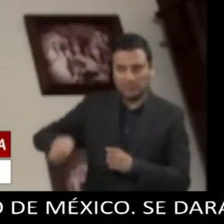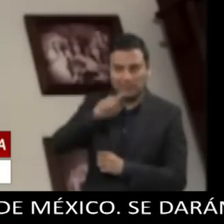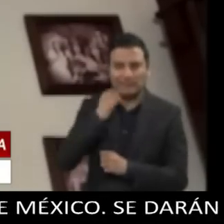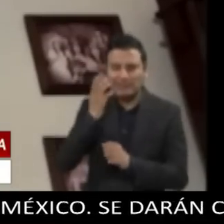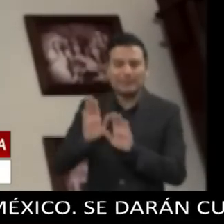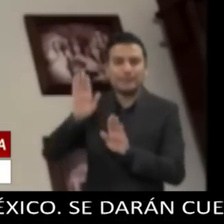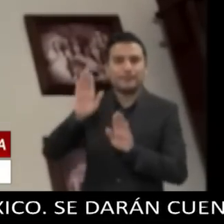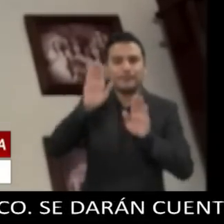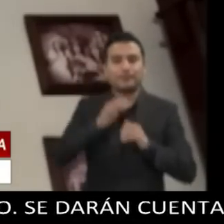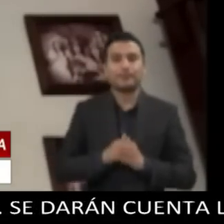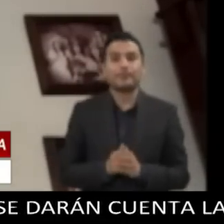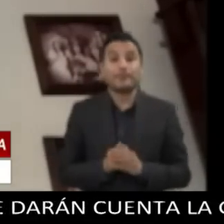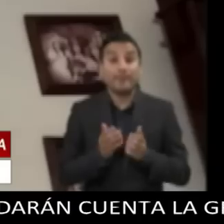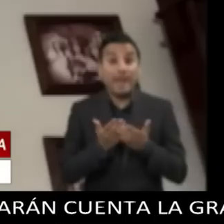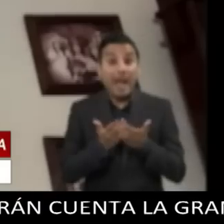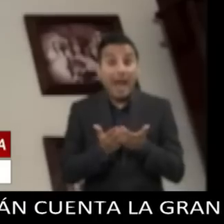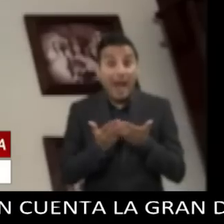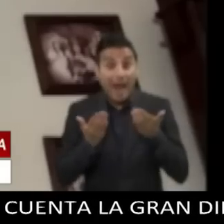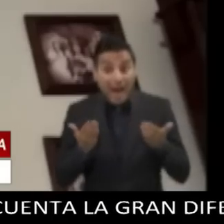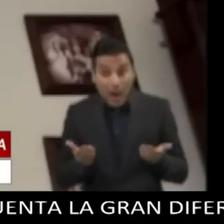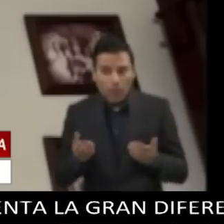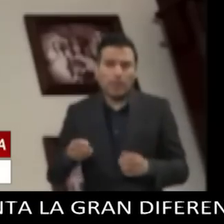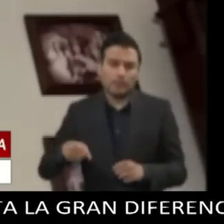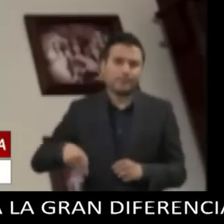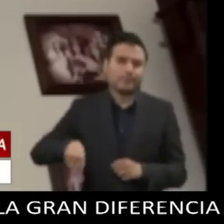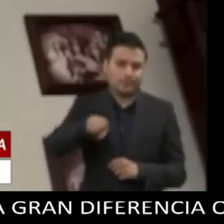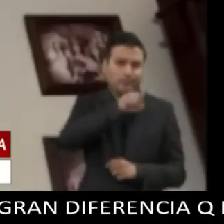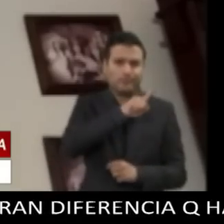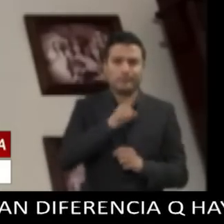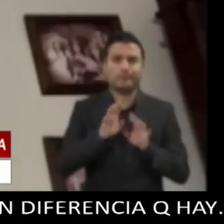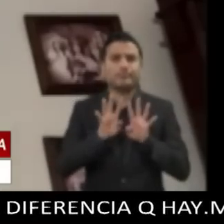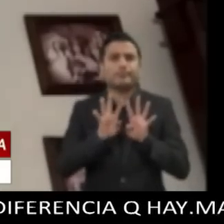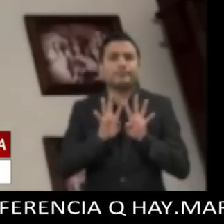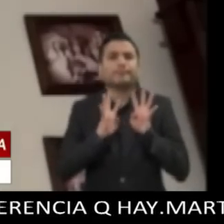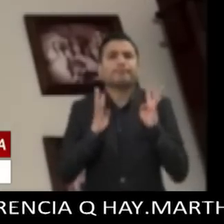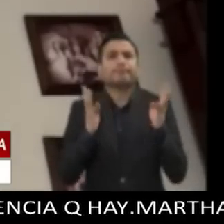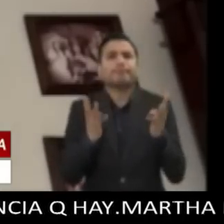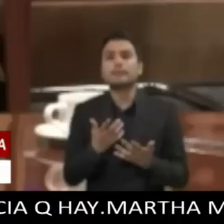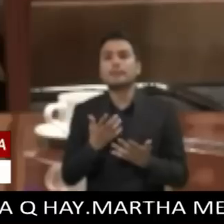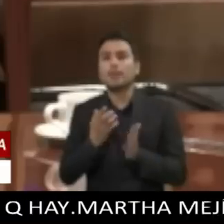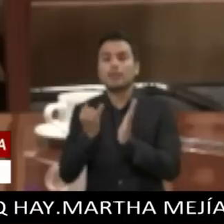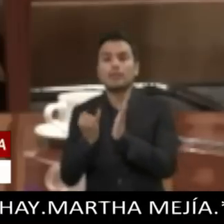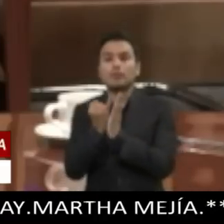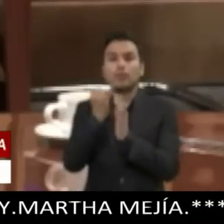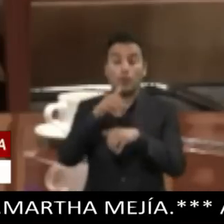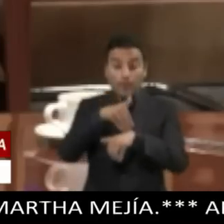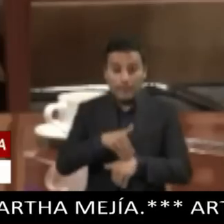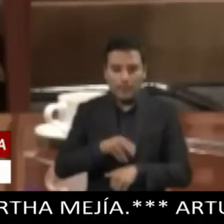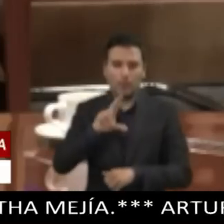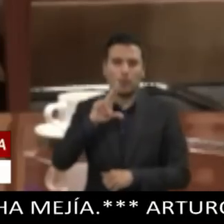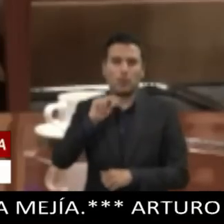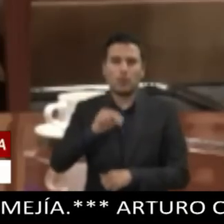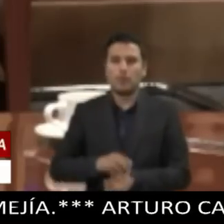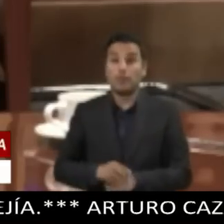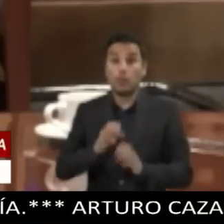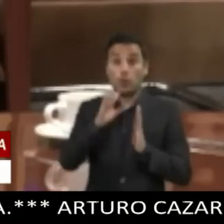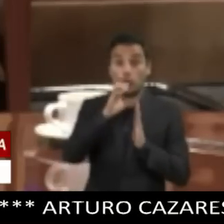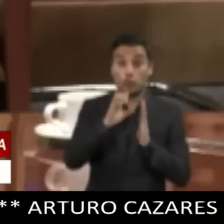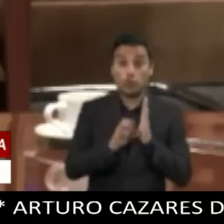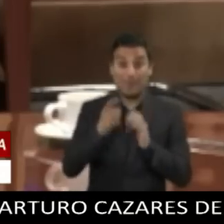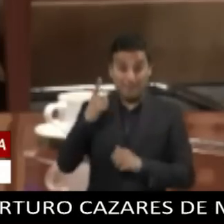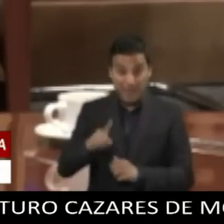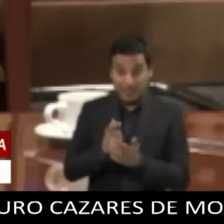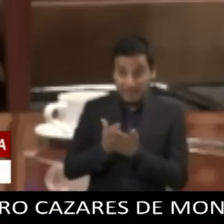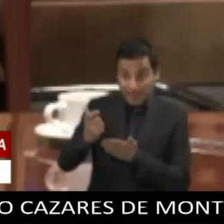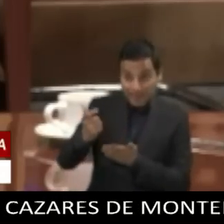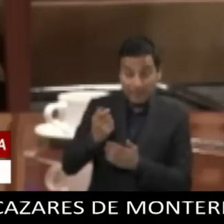bueno unas historias que se te enchinaba la piel a mí quizá porque estoy muy sensible pero se me hacía nudo de la garganta creo que es muy esperanzador para nuestro